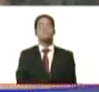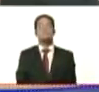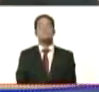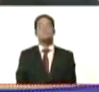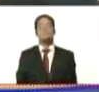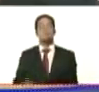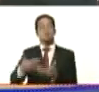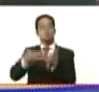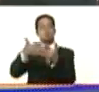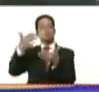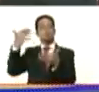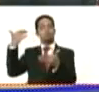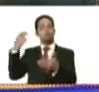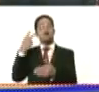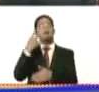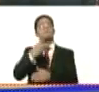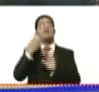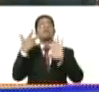...28 años de batalla.